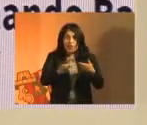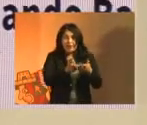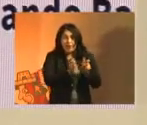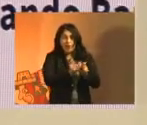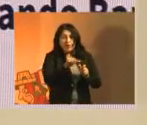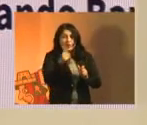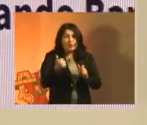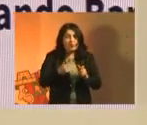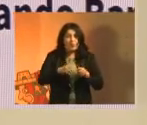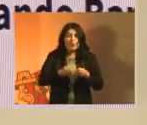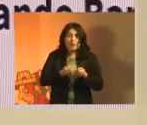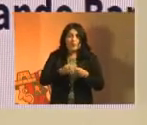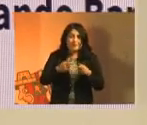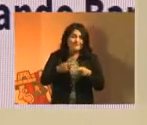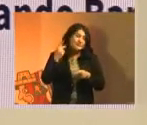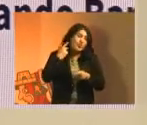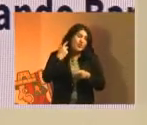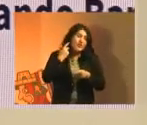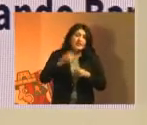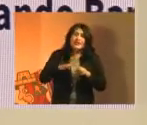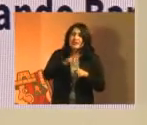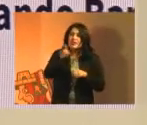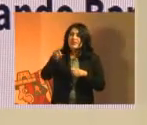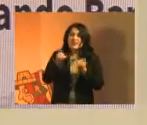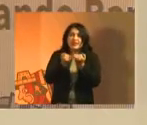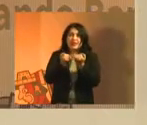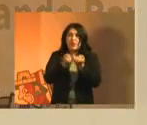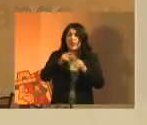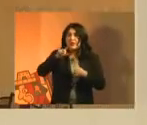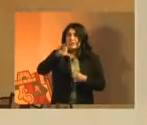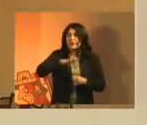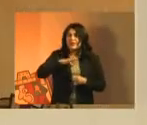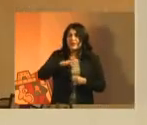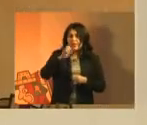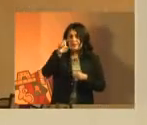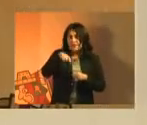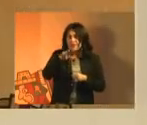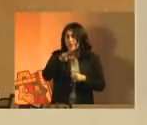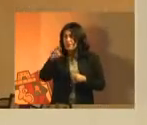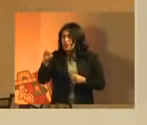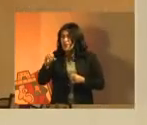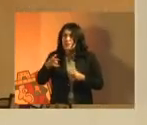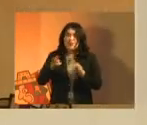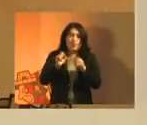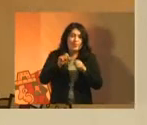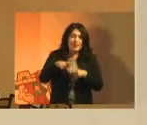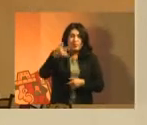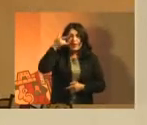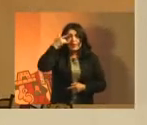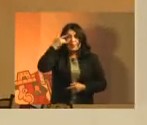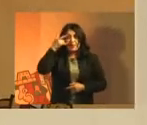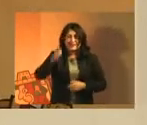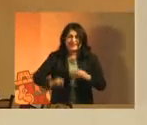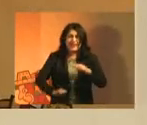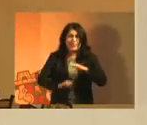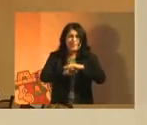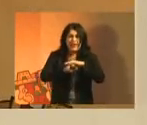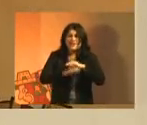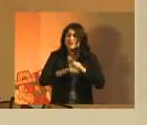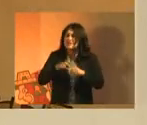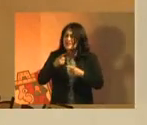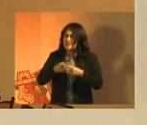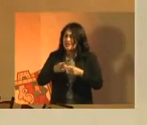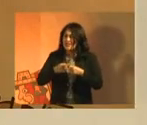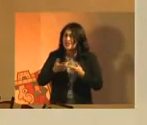yucatán porque tienen presencia en quintana roo y en campeche un partido que tiene un avance social enorme las ligas de